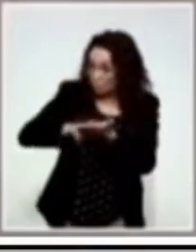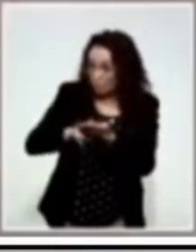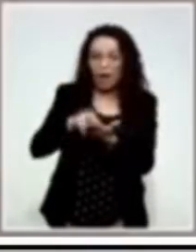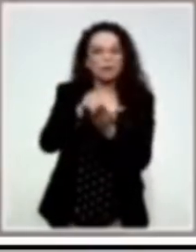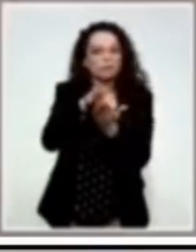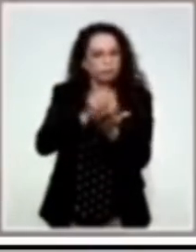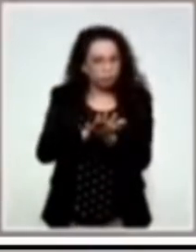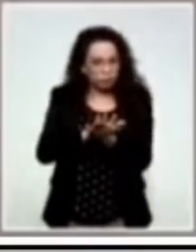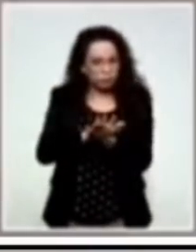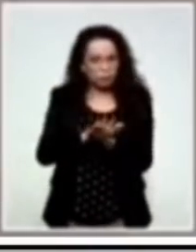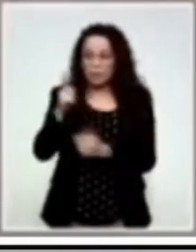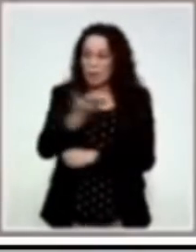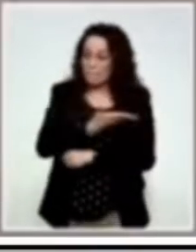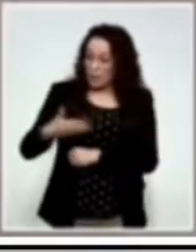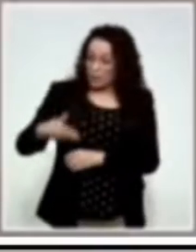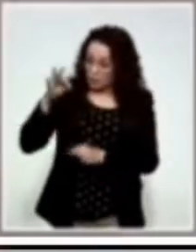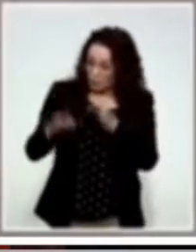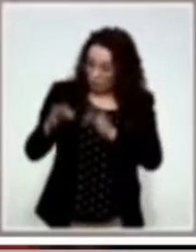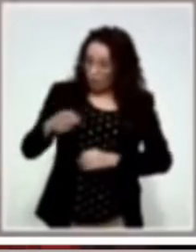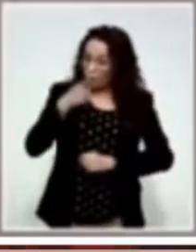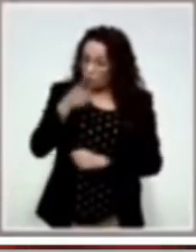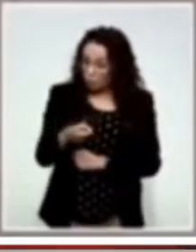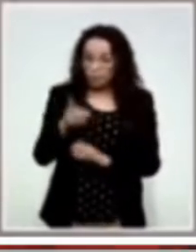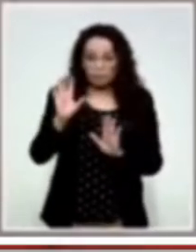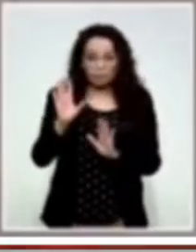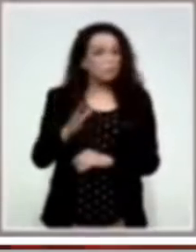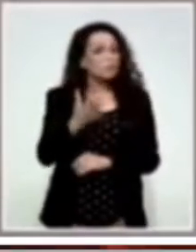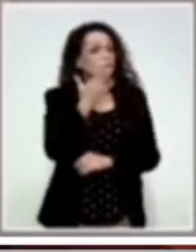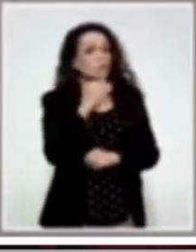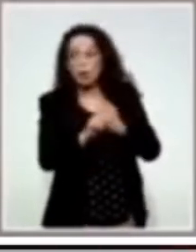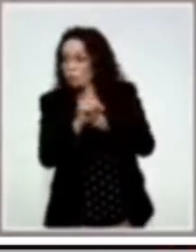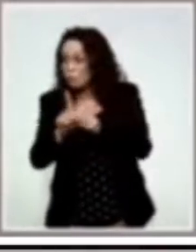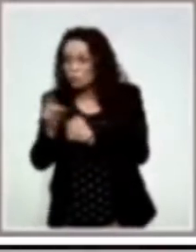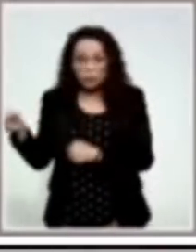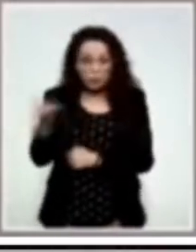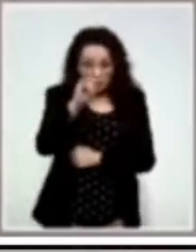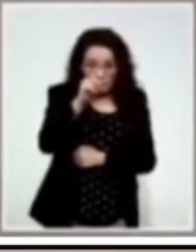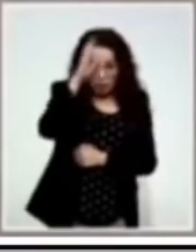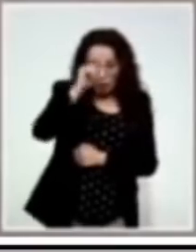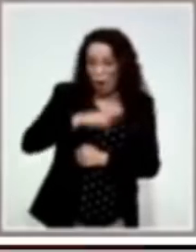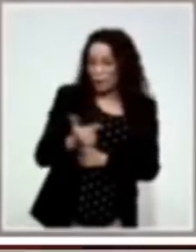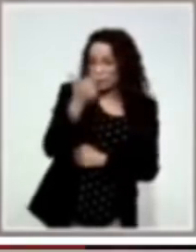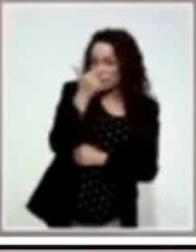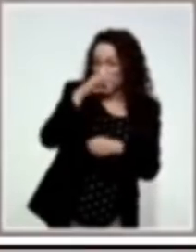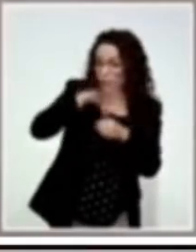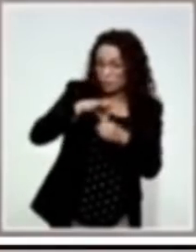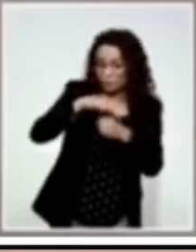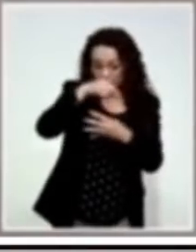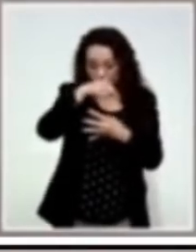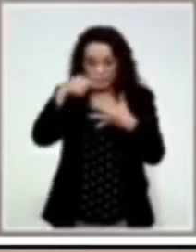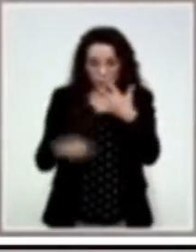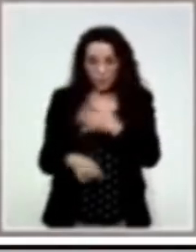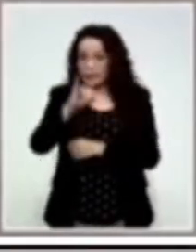dice, si no tienen inconveniente, parece que solo hay 7 votos, y así lo toma el Pleno, y el ministro que votó por la validez